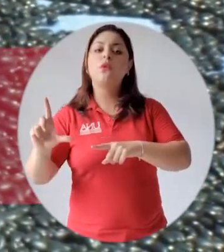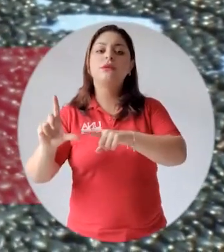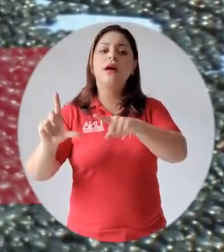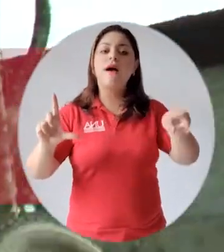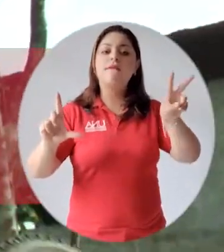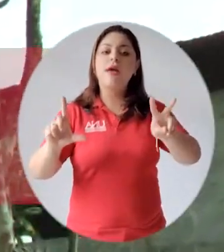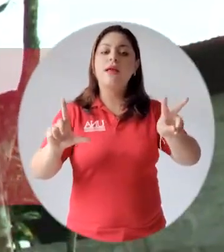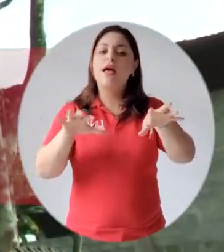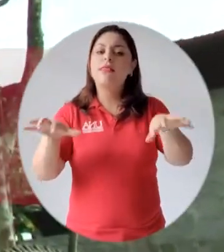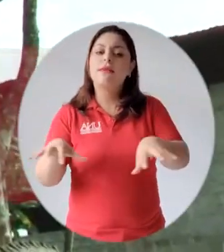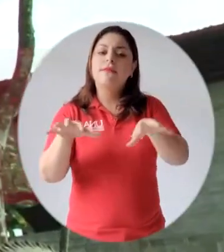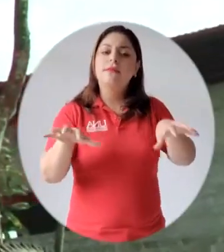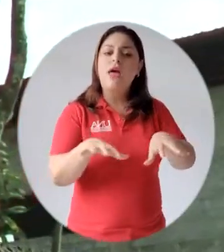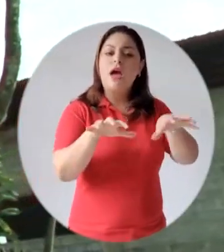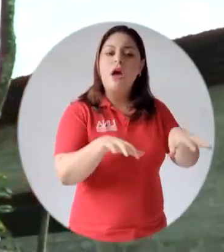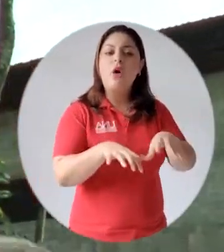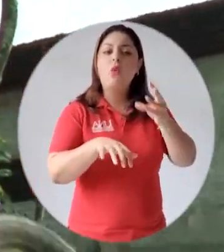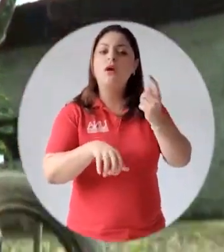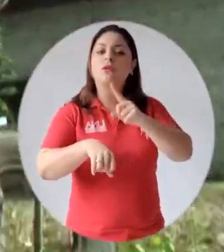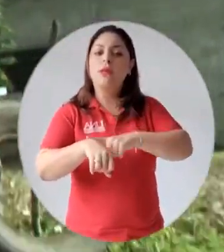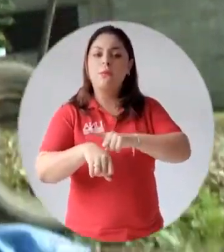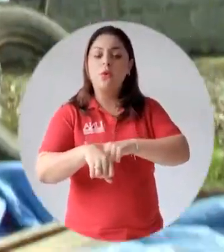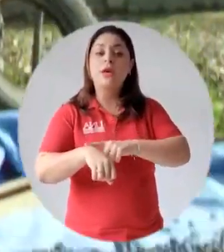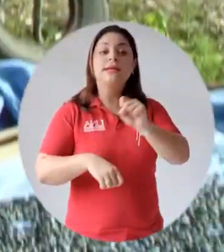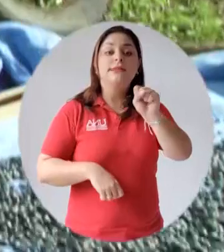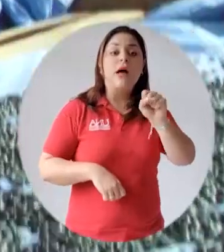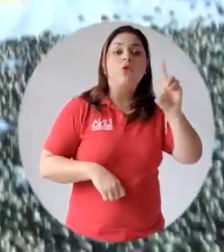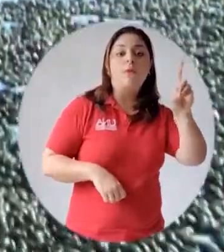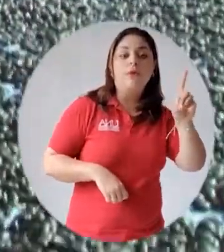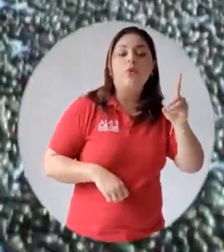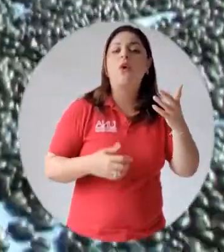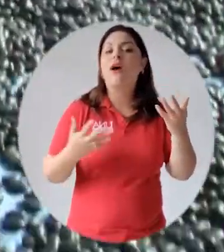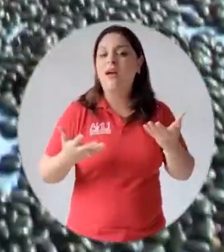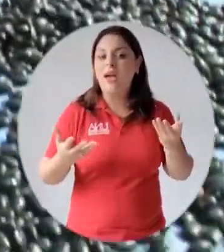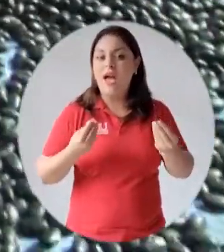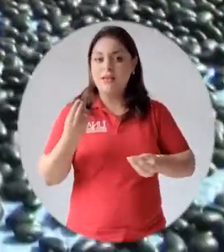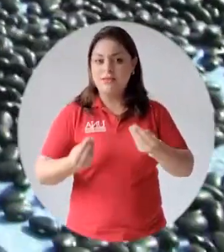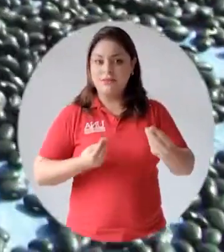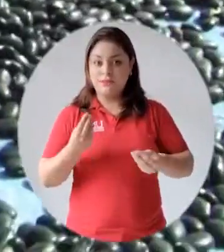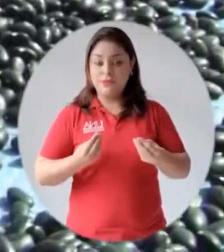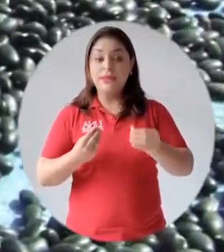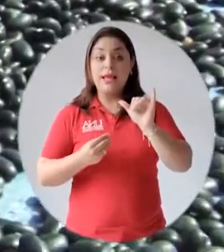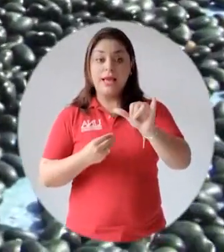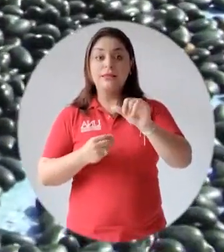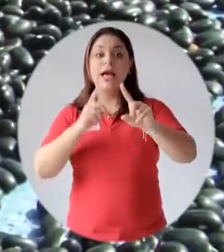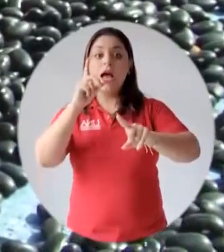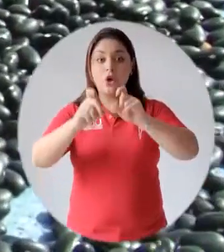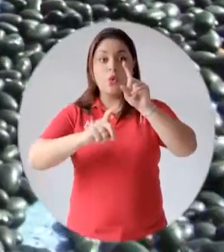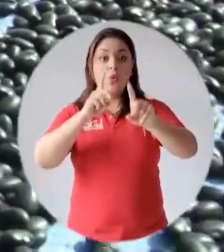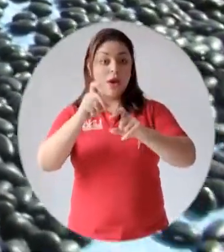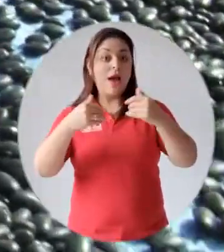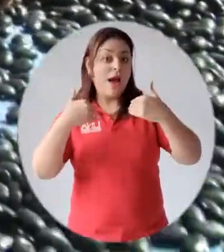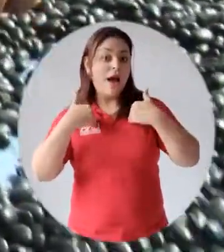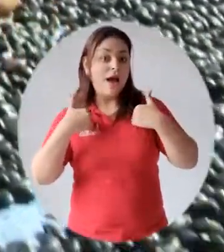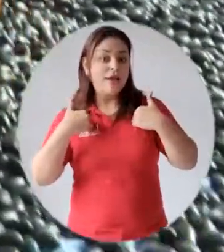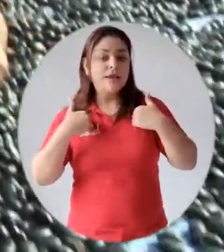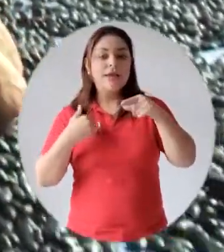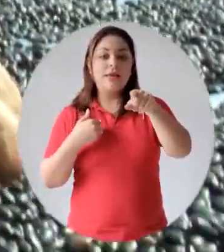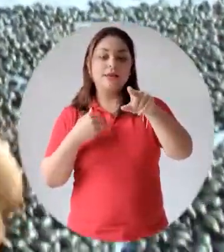domingo, ¿verdad? Esto es importante mencionarlo. Los datos que se demuestran con esta encuesta están de manera agregada a la